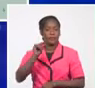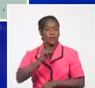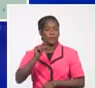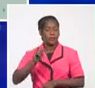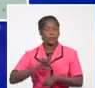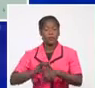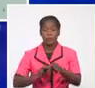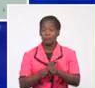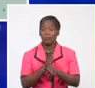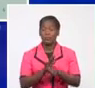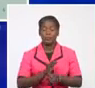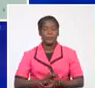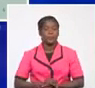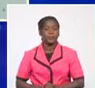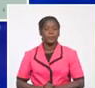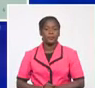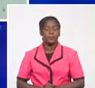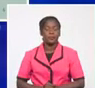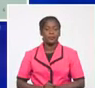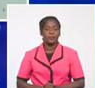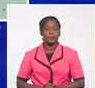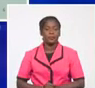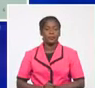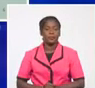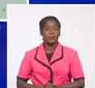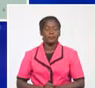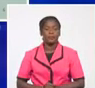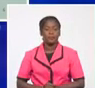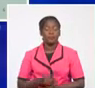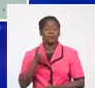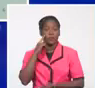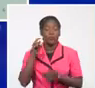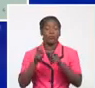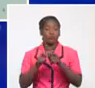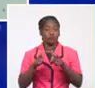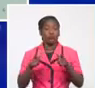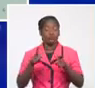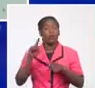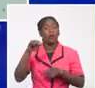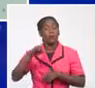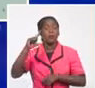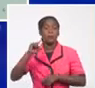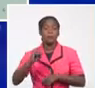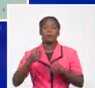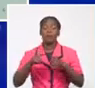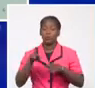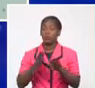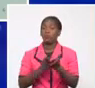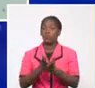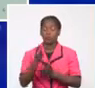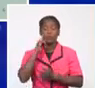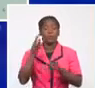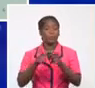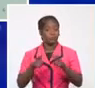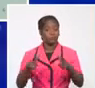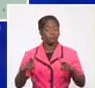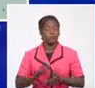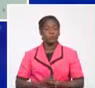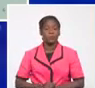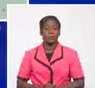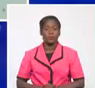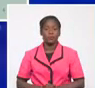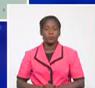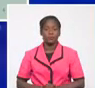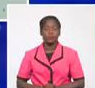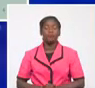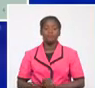autóctonos, 81 menos que la jornada anterior, pero una cifra muy elevada todavía, disperso como